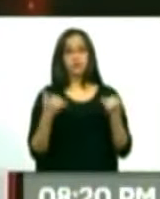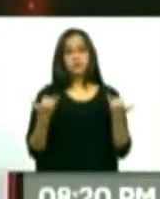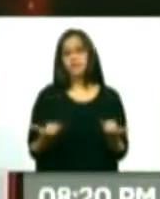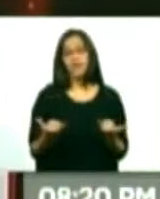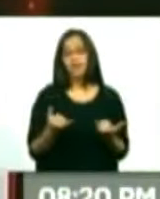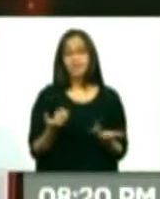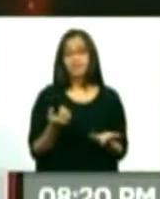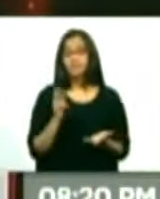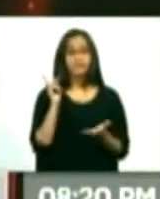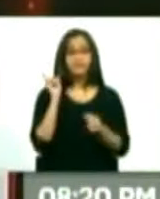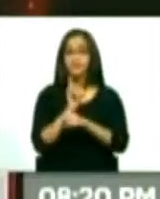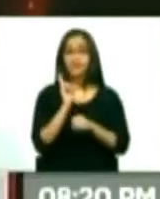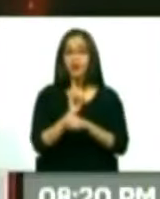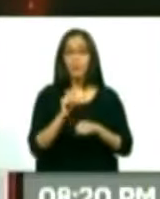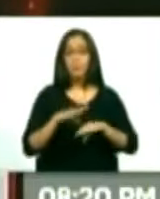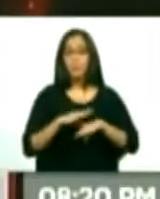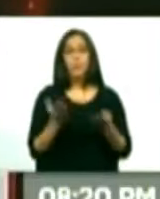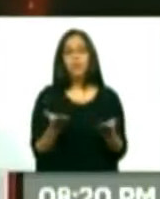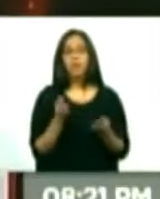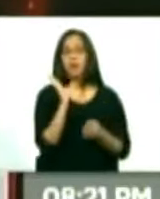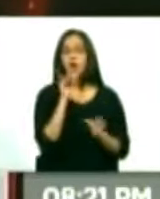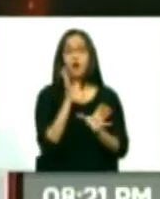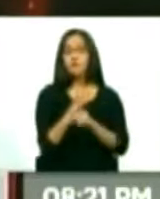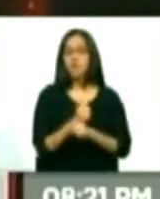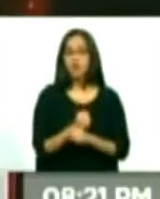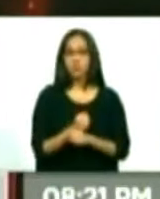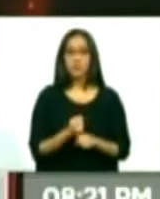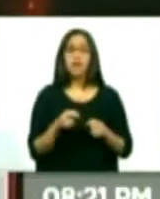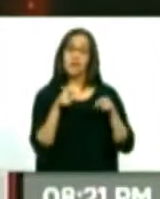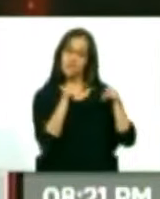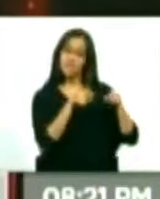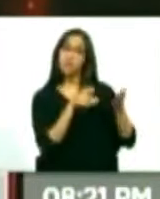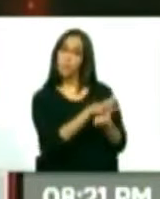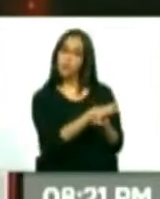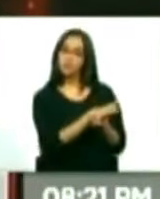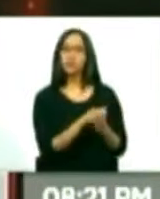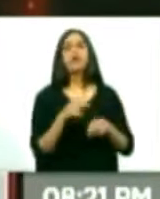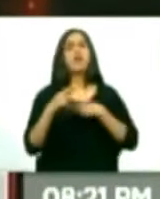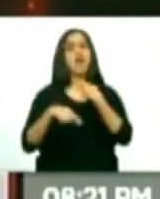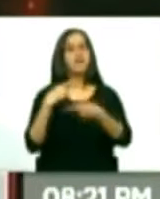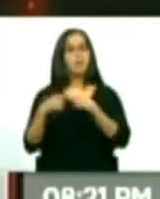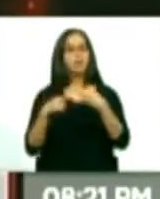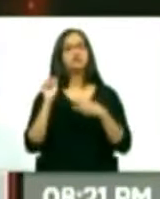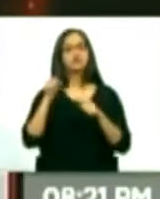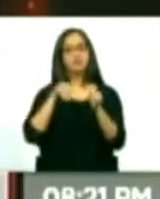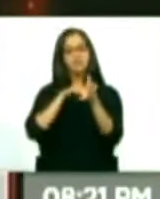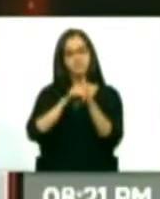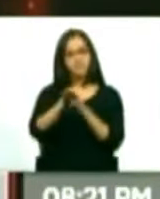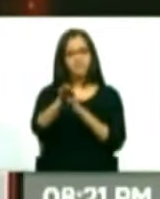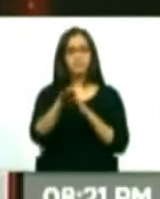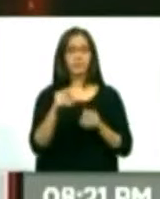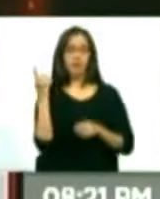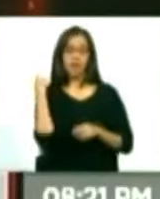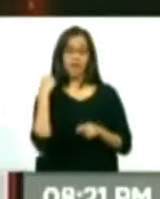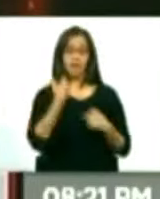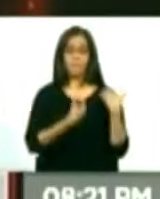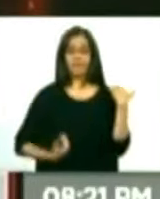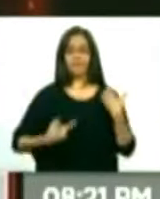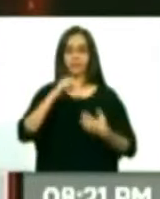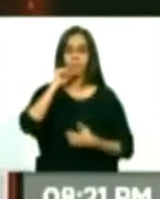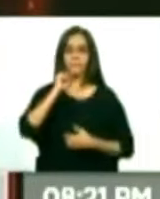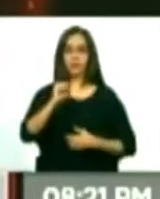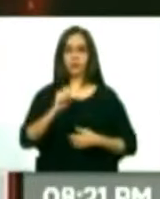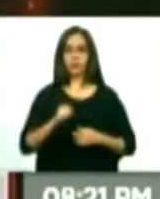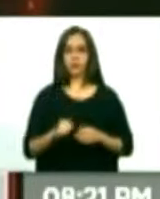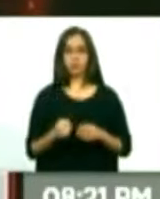no creerles. Mientras eso ocurre, la revolución va a paso de vencedores. Ayer el presidente Nicolás Maduro